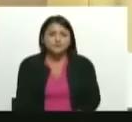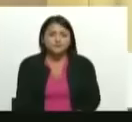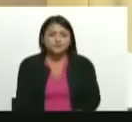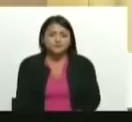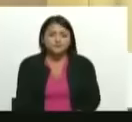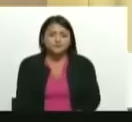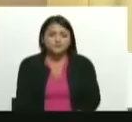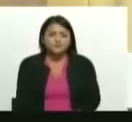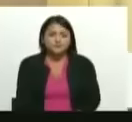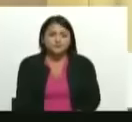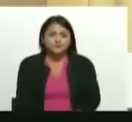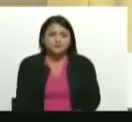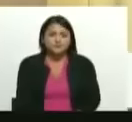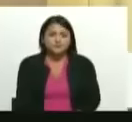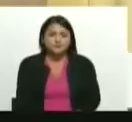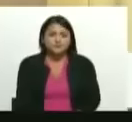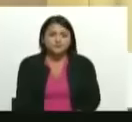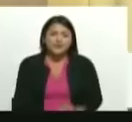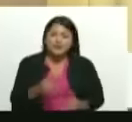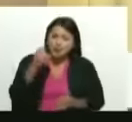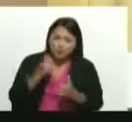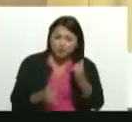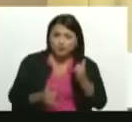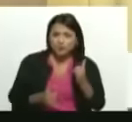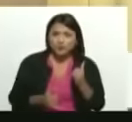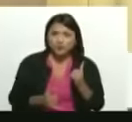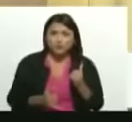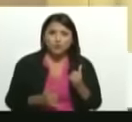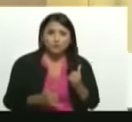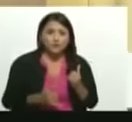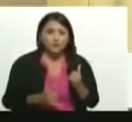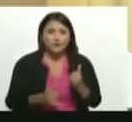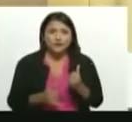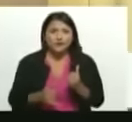su voz permanente, no es un